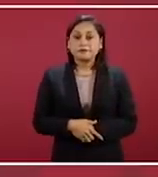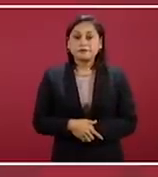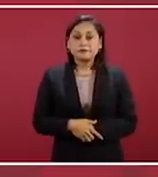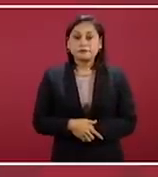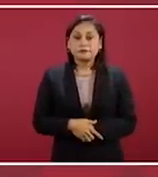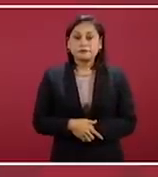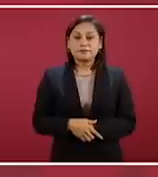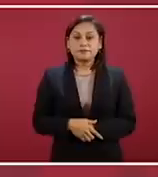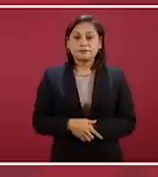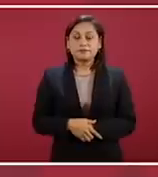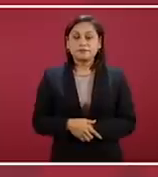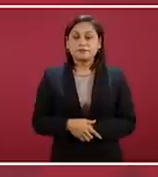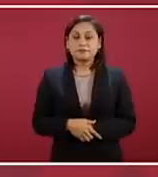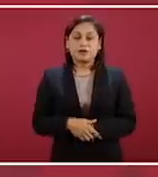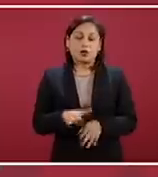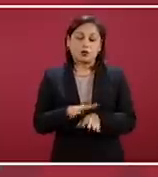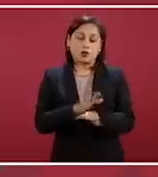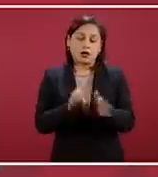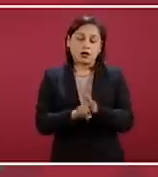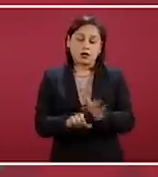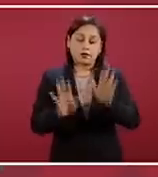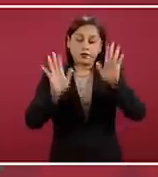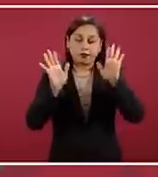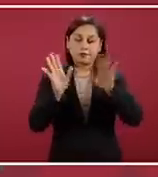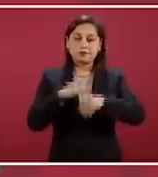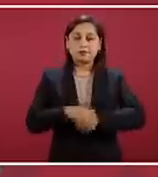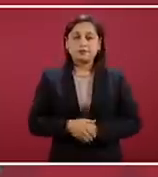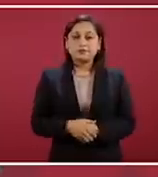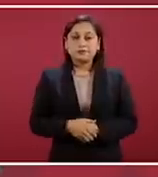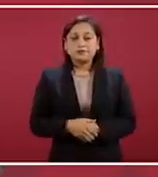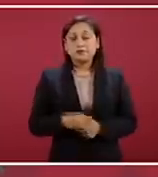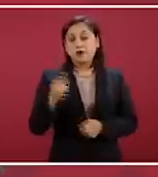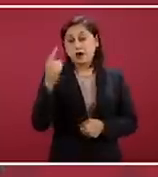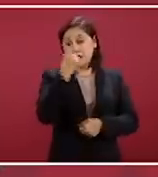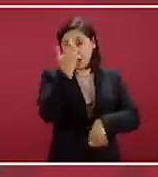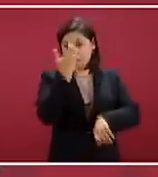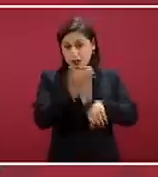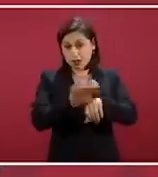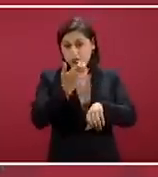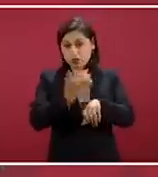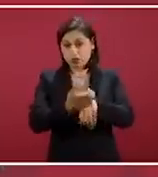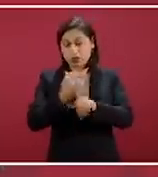una autoridad de Estados Unidos, la más elevada,